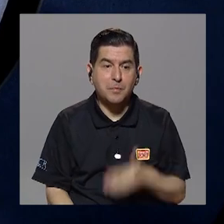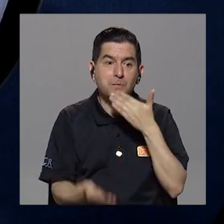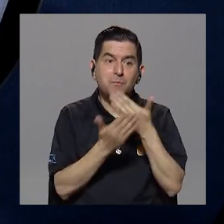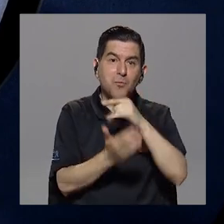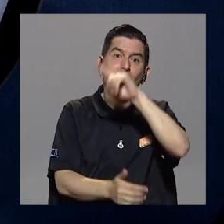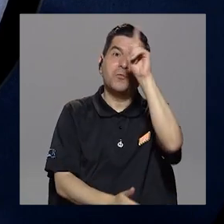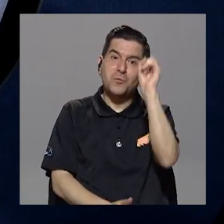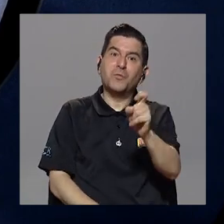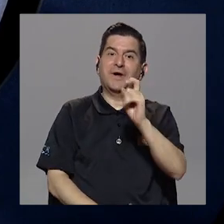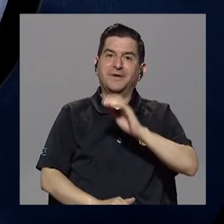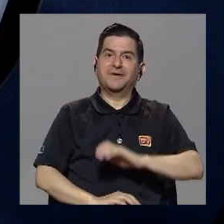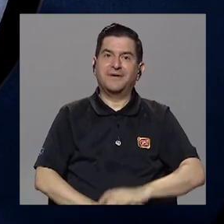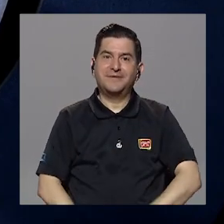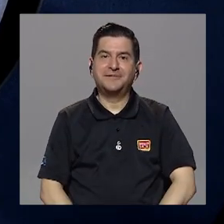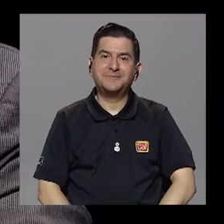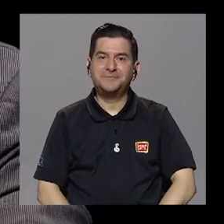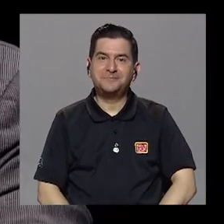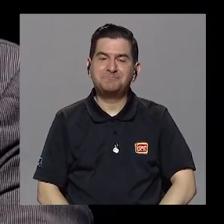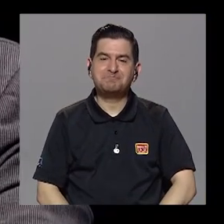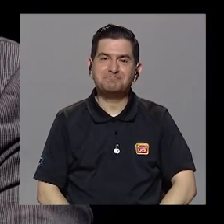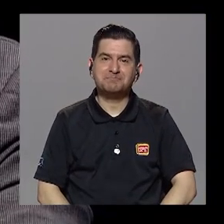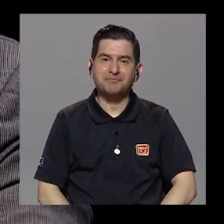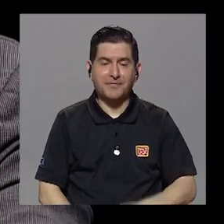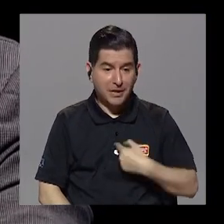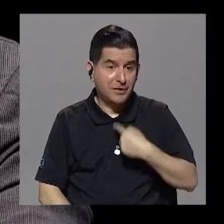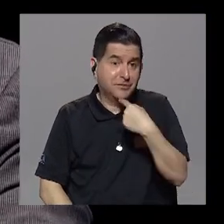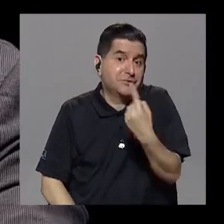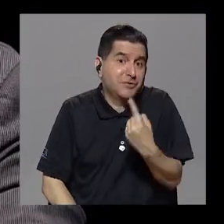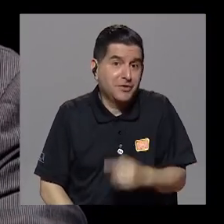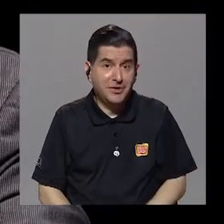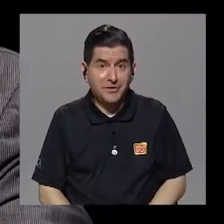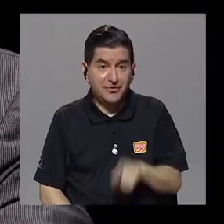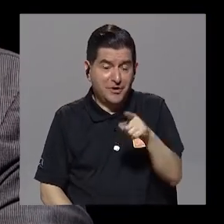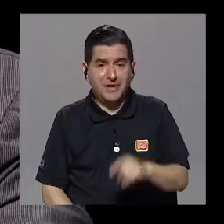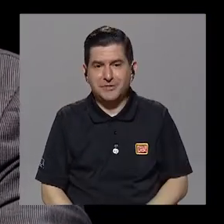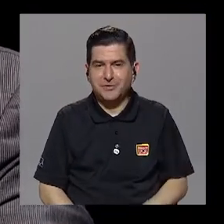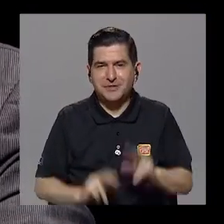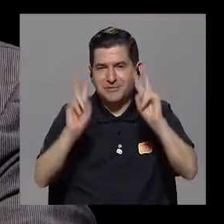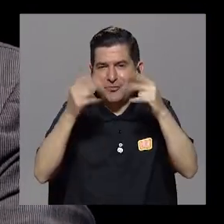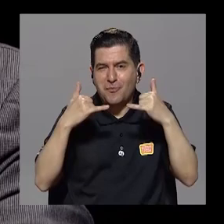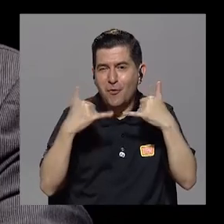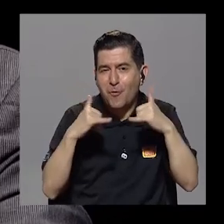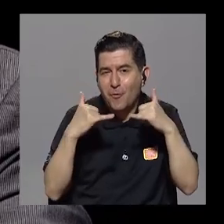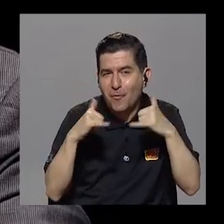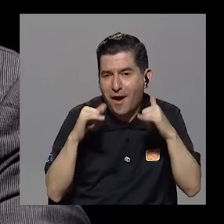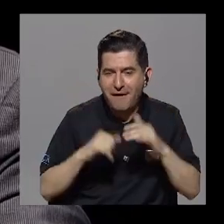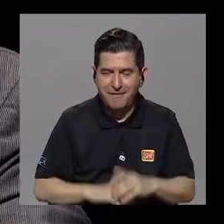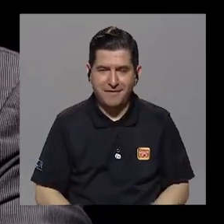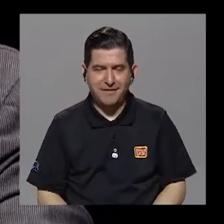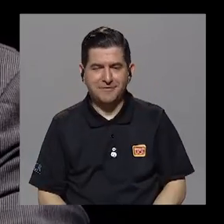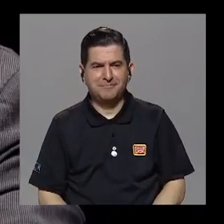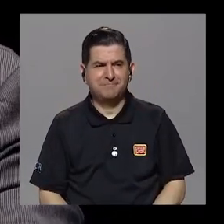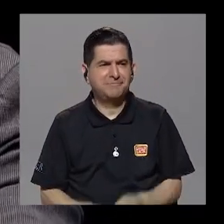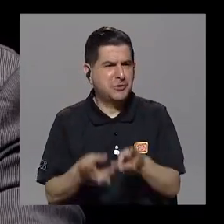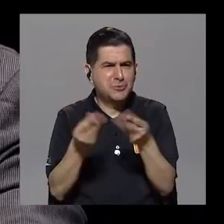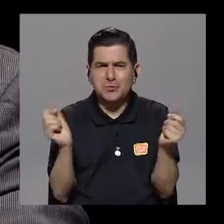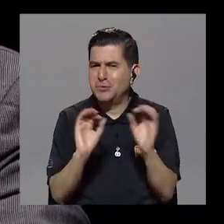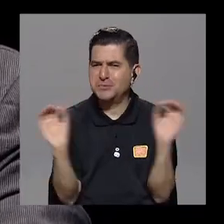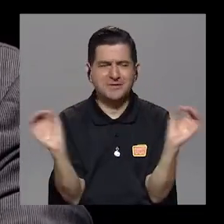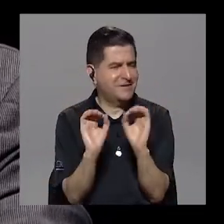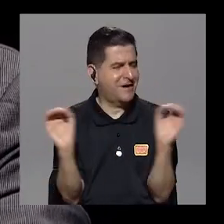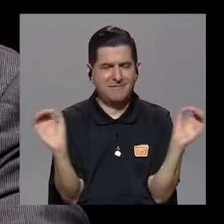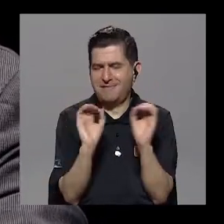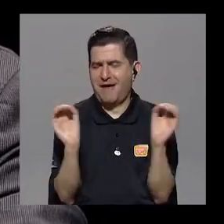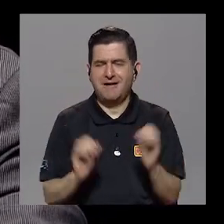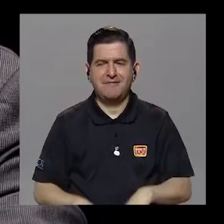Esa es una muy buena pregunta. A ver. Digo porque juegan con, uh-huh, sí, la gente. En general no soluciona nada,